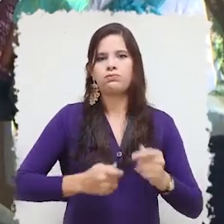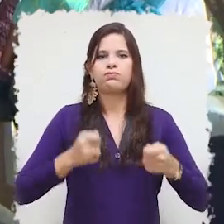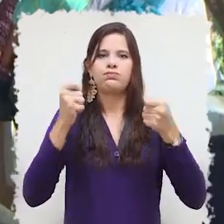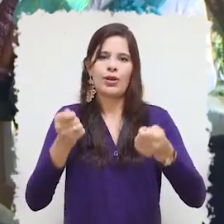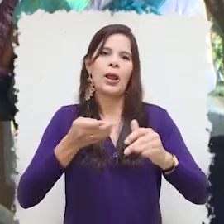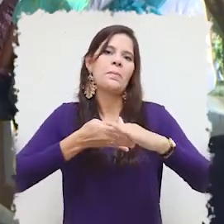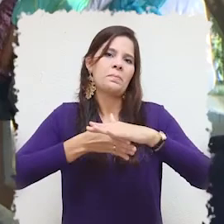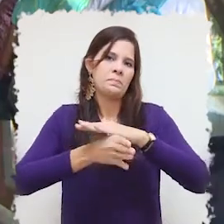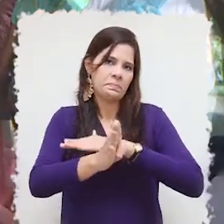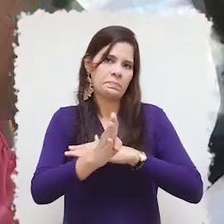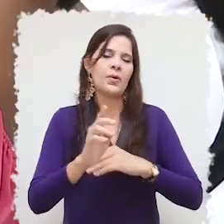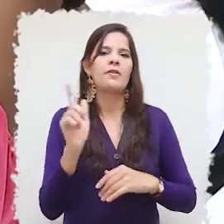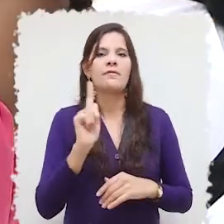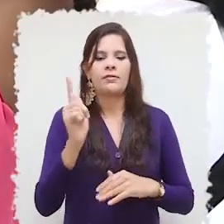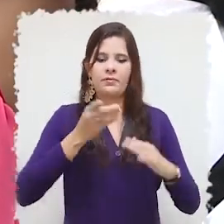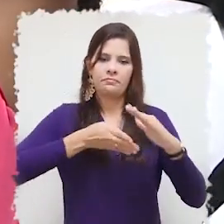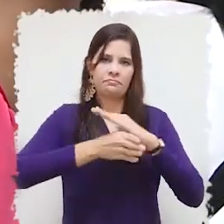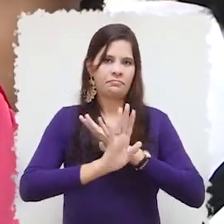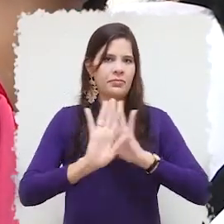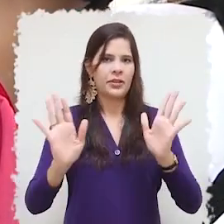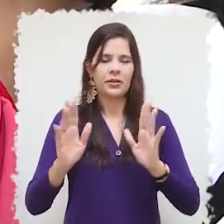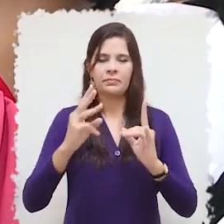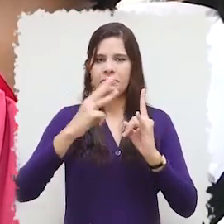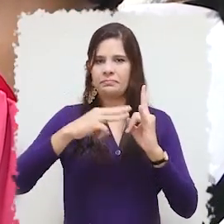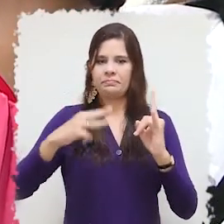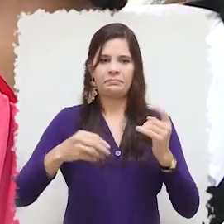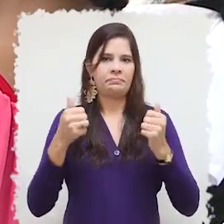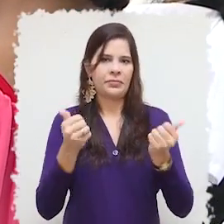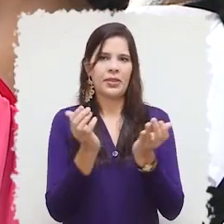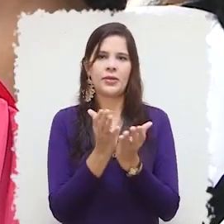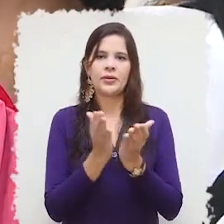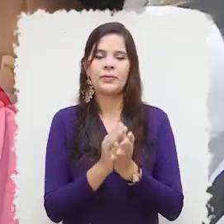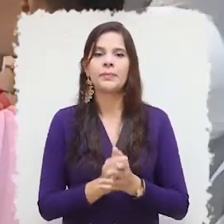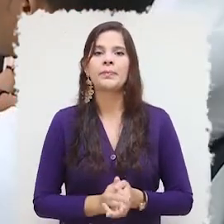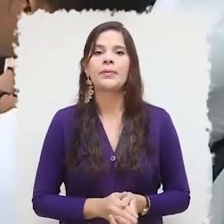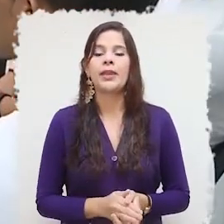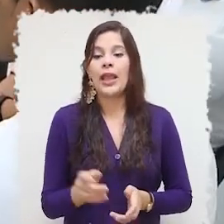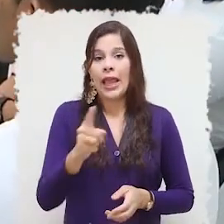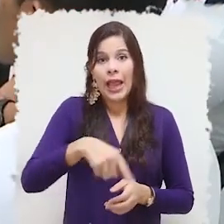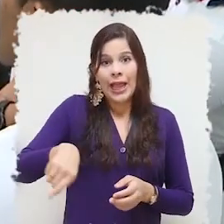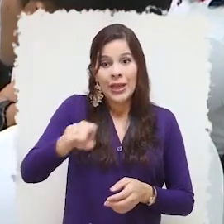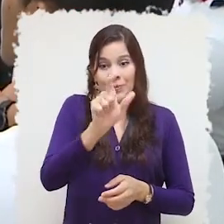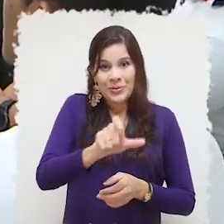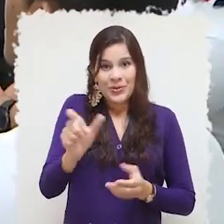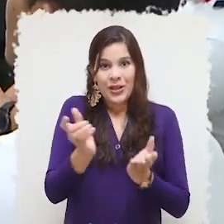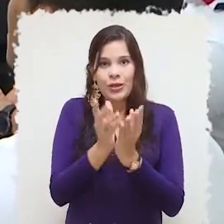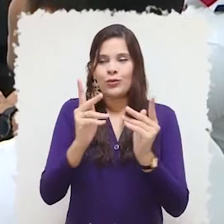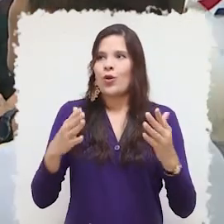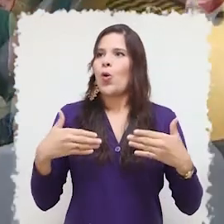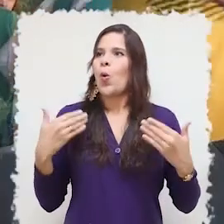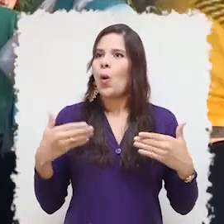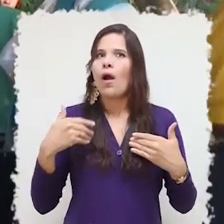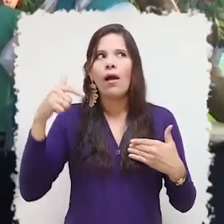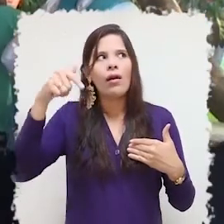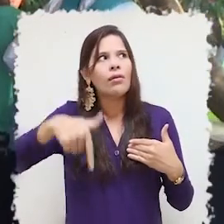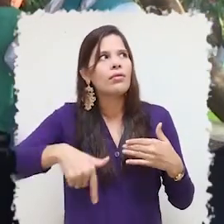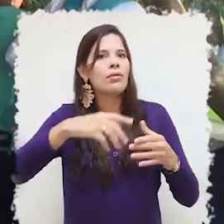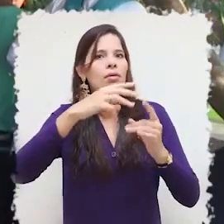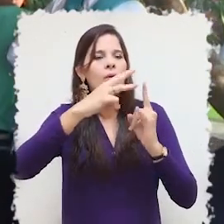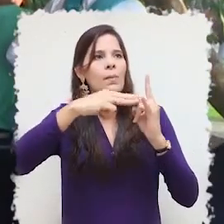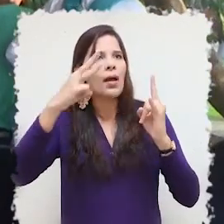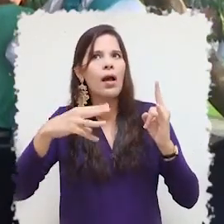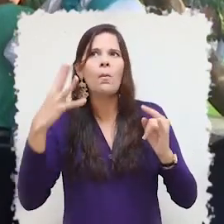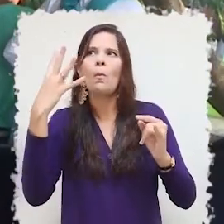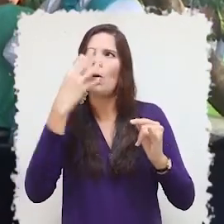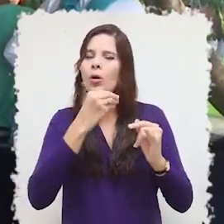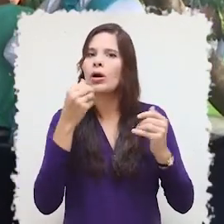e iniciar su proceso académico durante el mes de febrero. Y fue todo un éxito porque los estudiantes se dieron cuenta que la universidad como ente académico